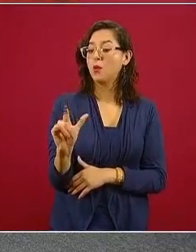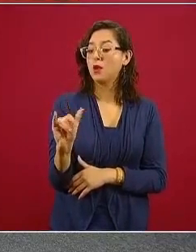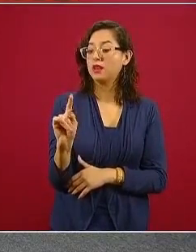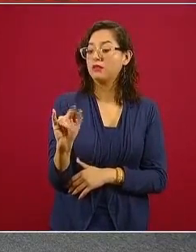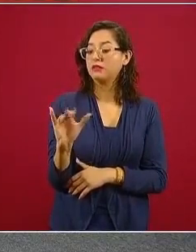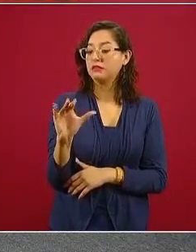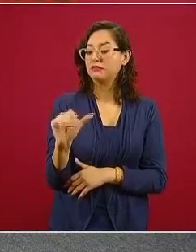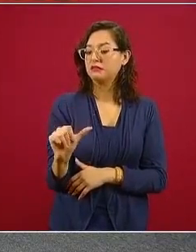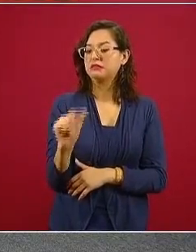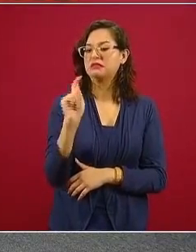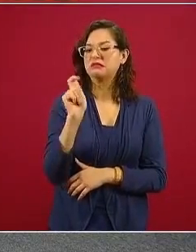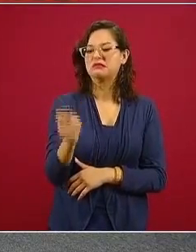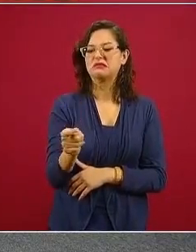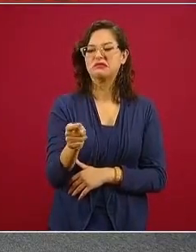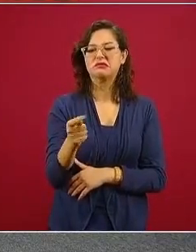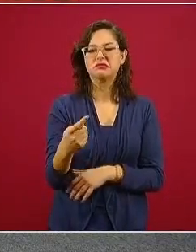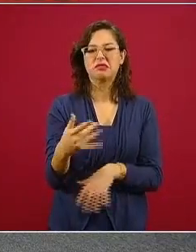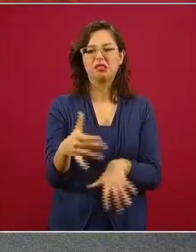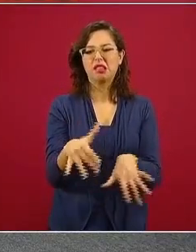corriente,